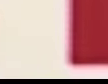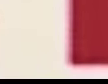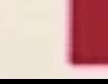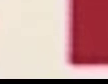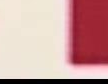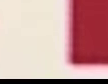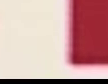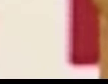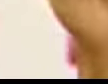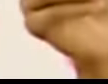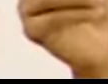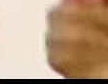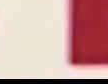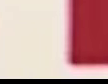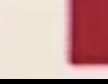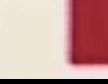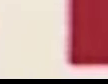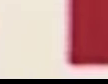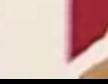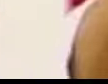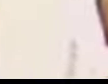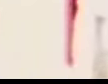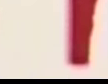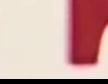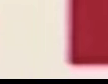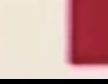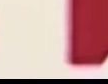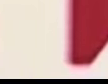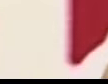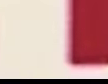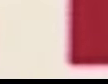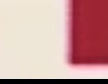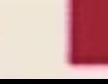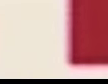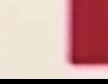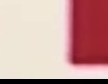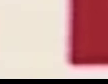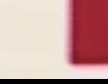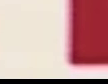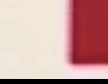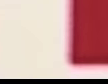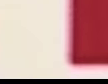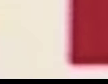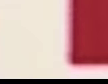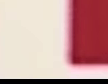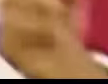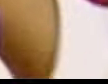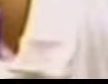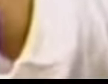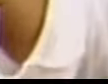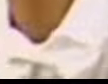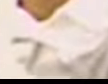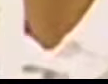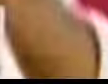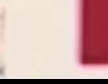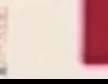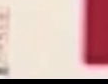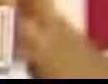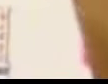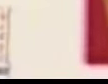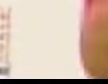si me va a comprar un carrito, comprarme el carro eléctrico y tengo cero emisiones de CO2. Bueno, aquí hay otras